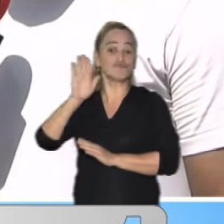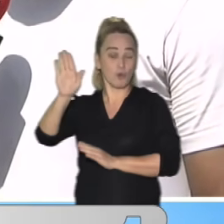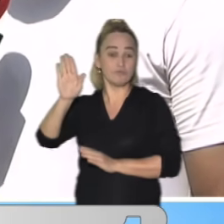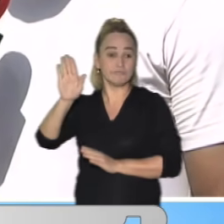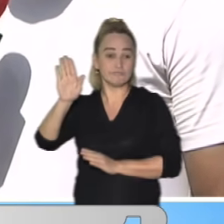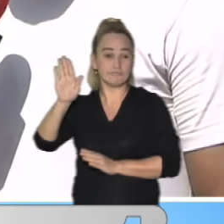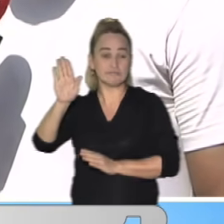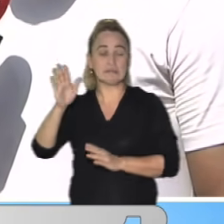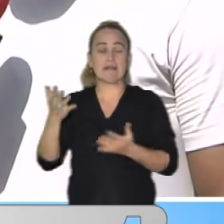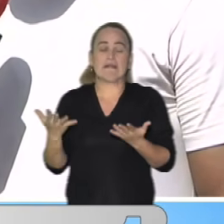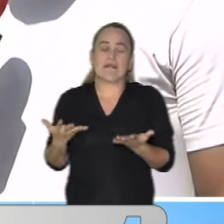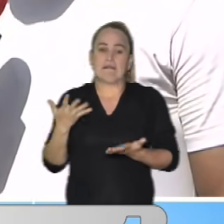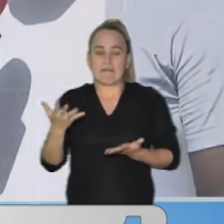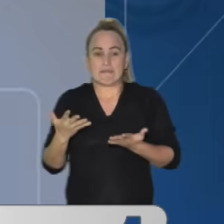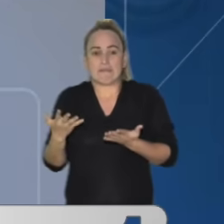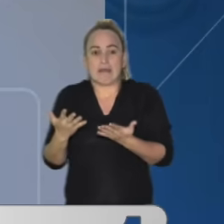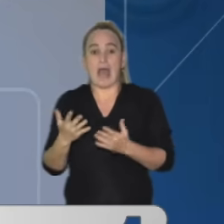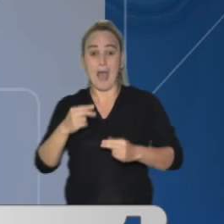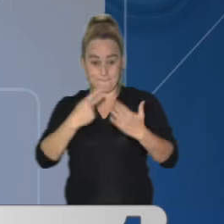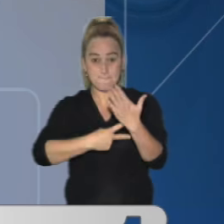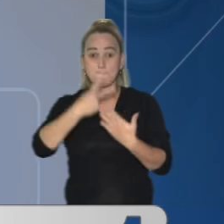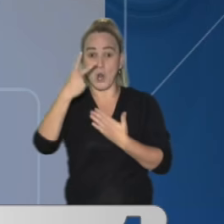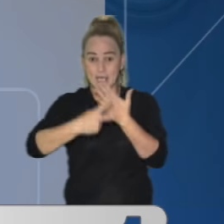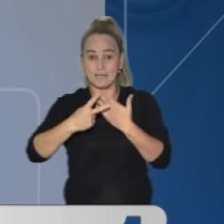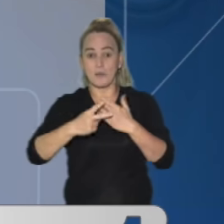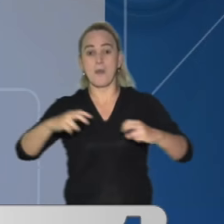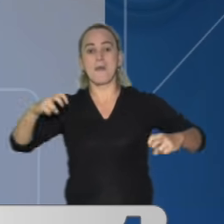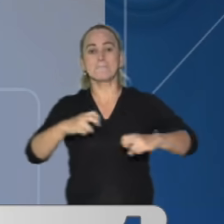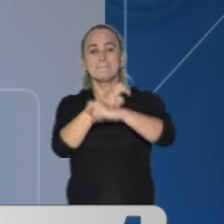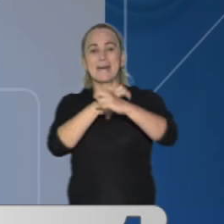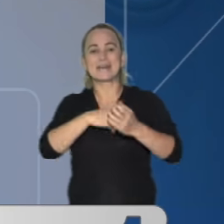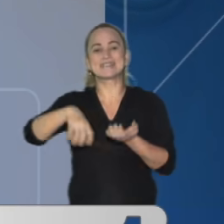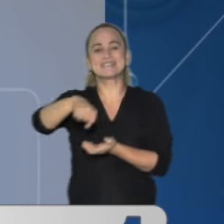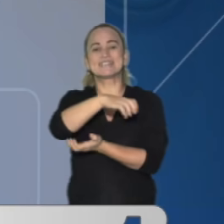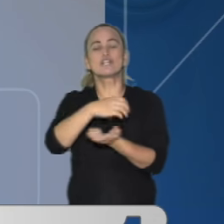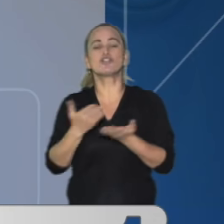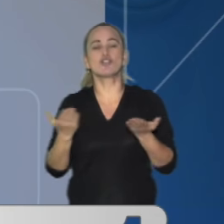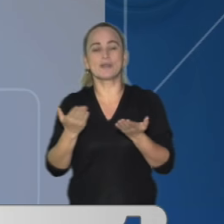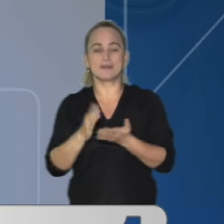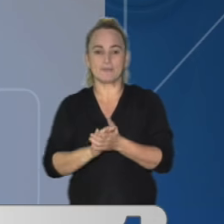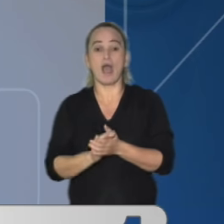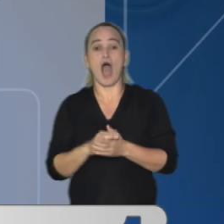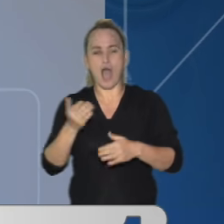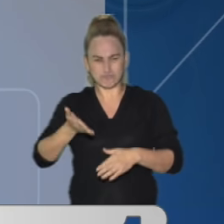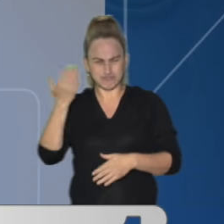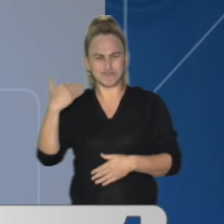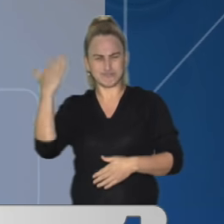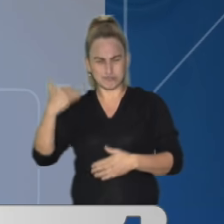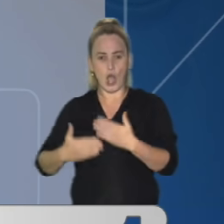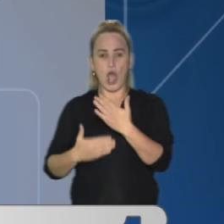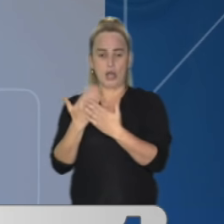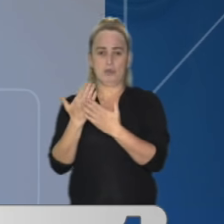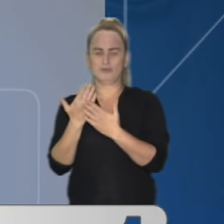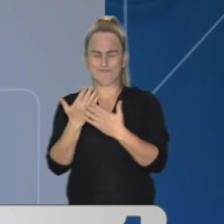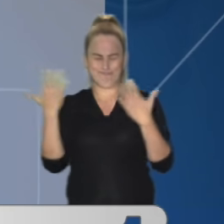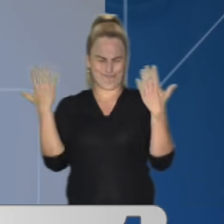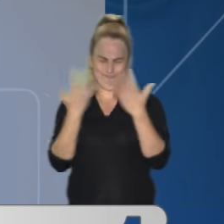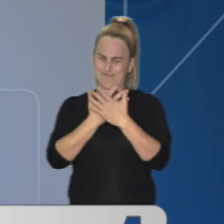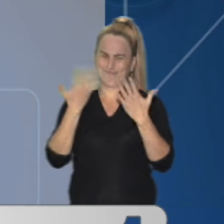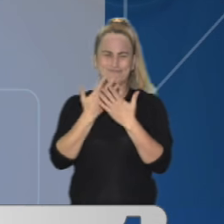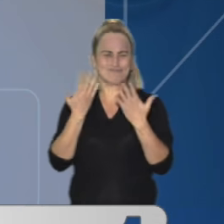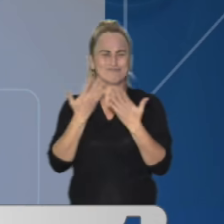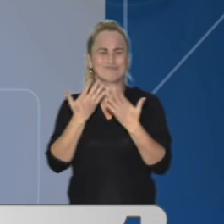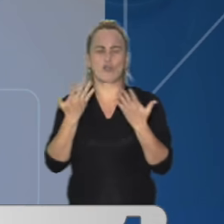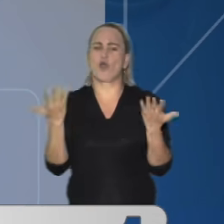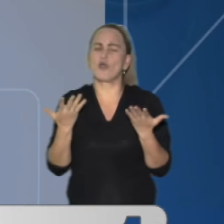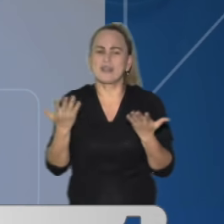tema del nuevo proyecto del ecoparque de la Ciénaga de Mallorquín. Desde el inicio no se le ha dado claridad de cuáles son